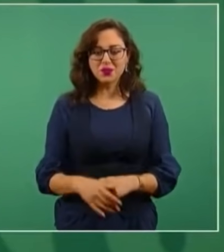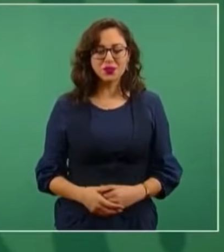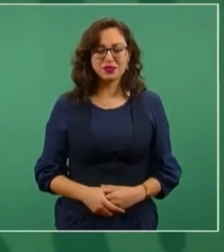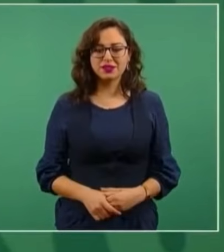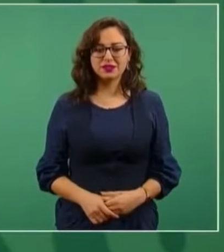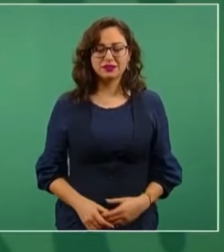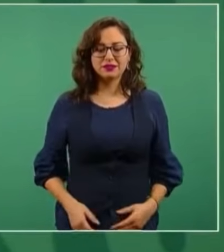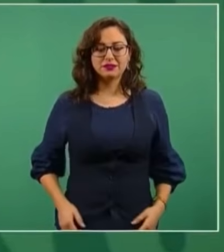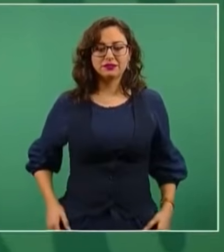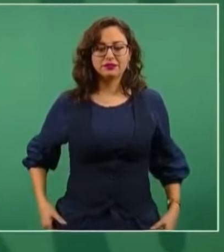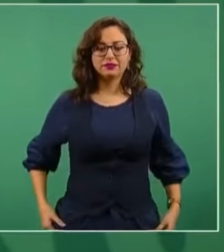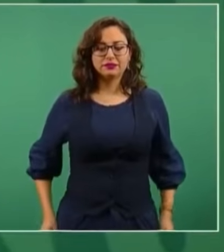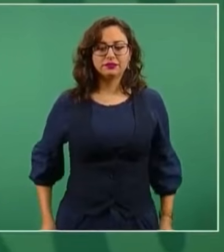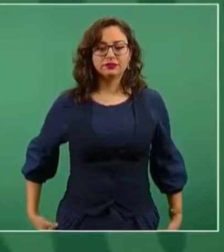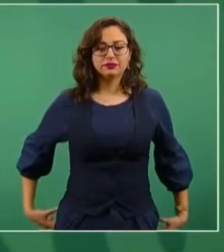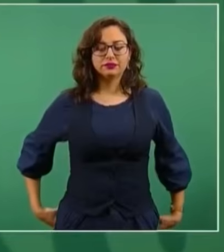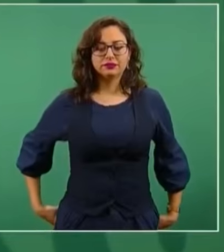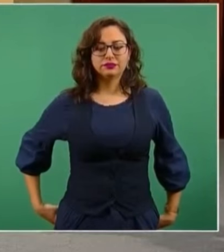para que la conozca.